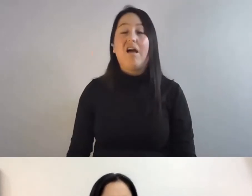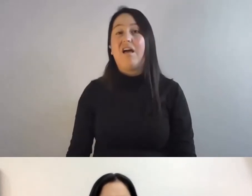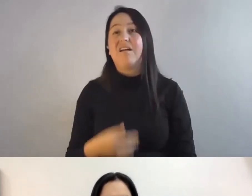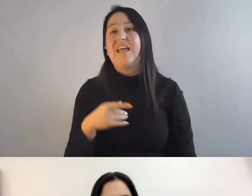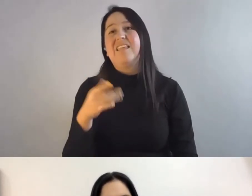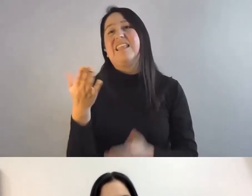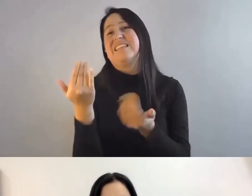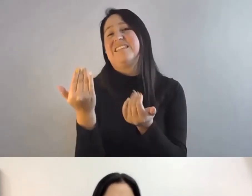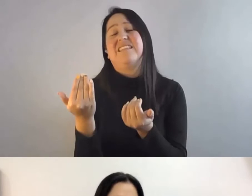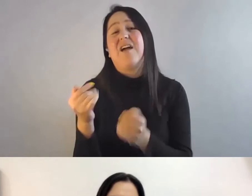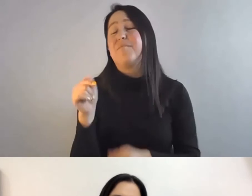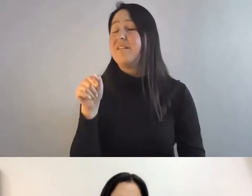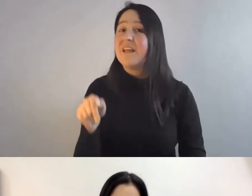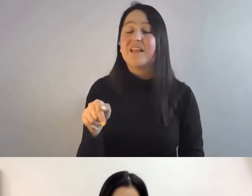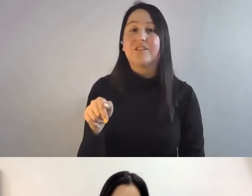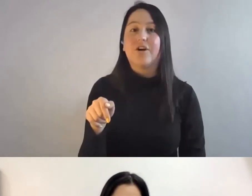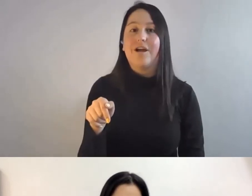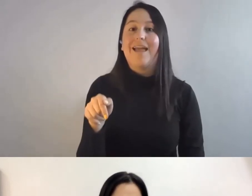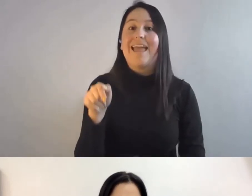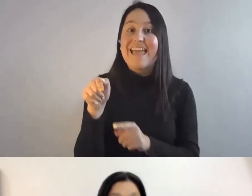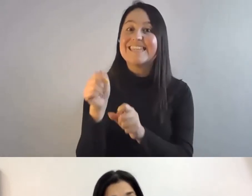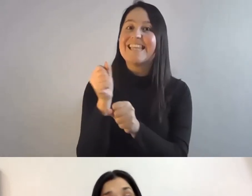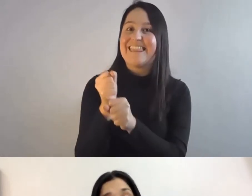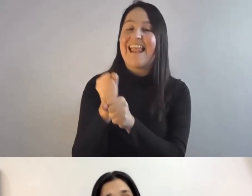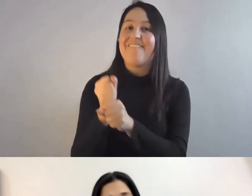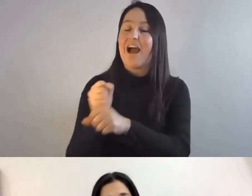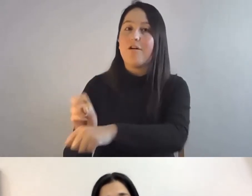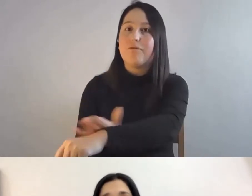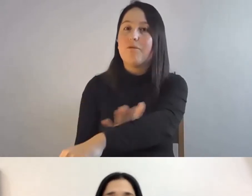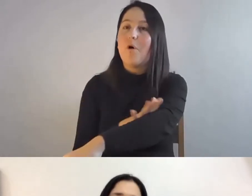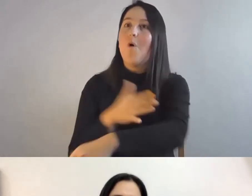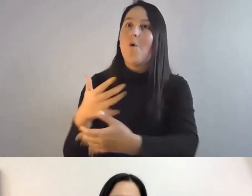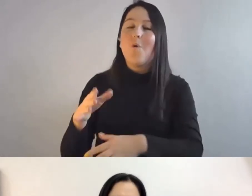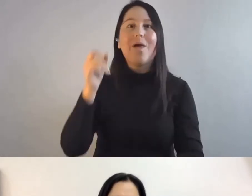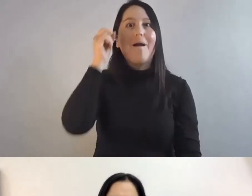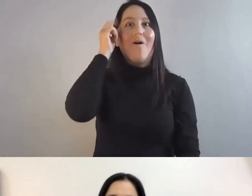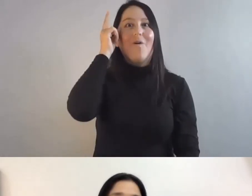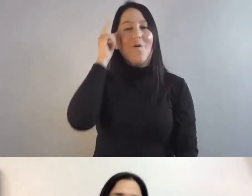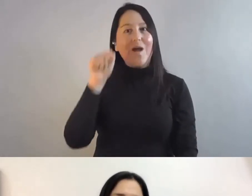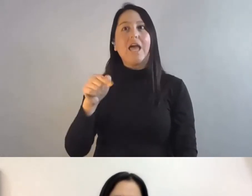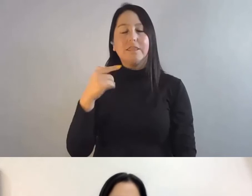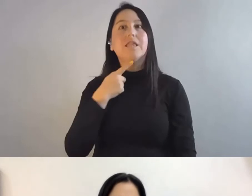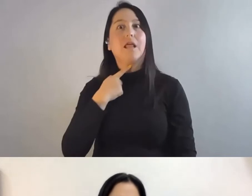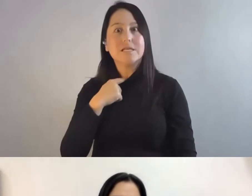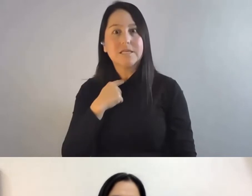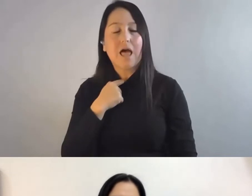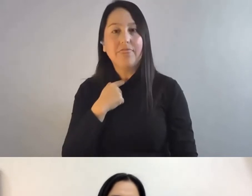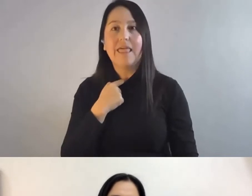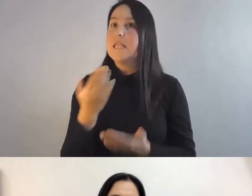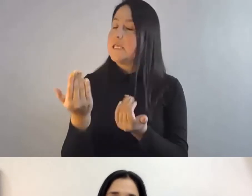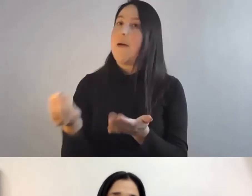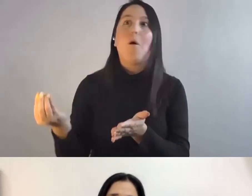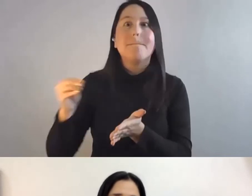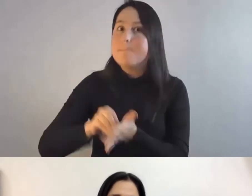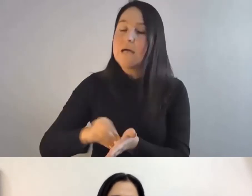esto es necesario. O sea, ahí va el trabajo de sensibilización, de decir, ¿por qué es importante? Y cuando uno sabe eso, después solo va a ser el